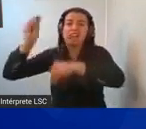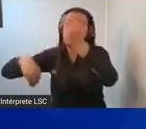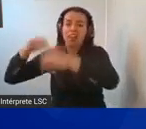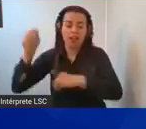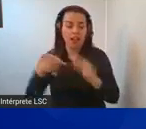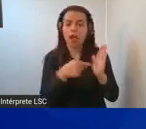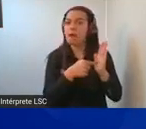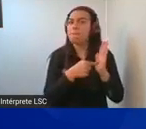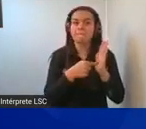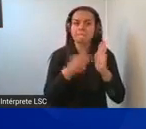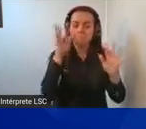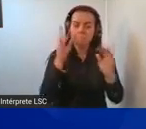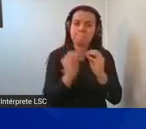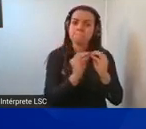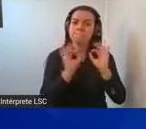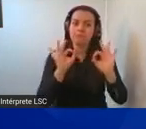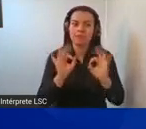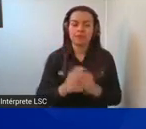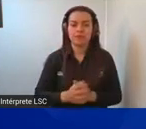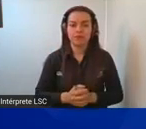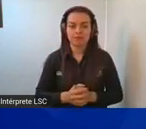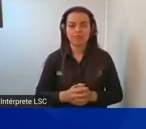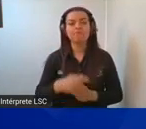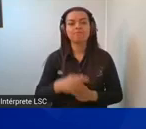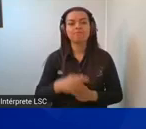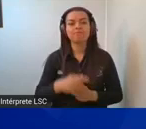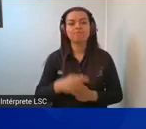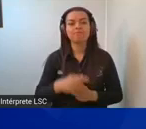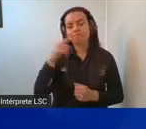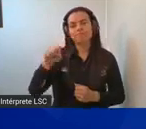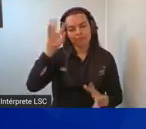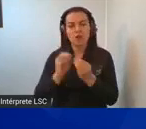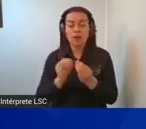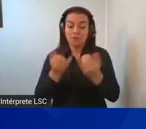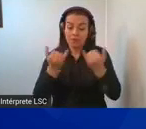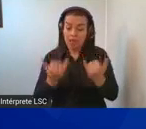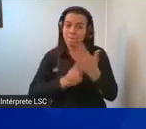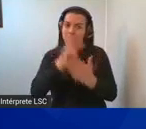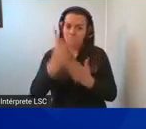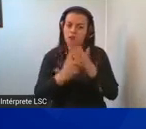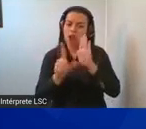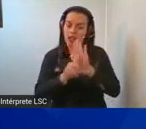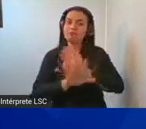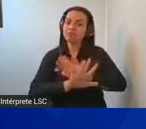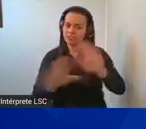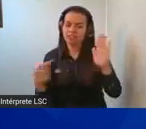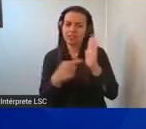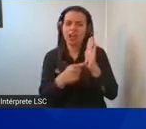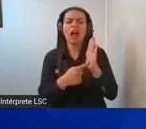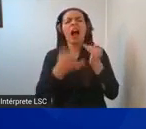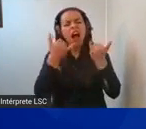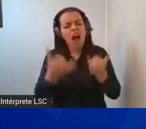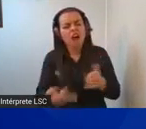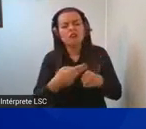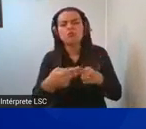acuerdo. Nosotros, digamos que ahorita ya tenemos el proyecto de ley. ¿Qué se viene con el proyecto de ley o qué se viene